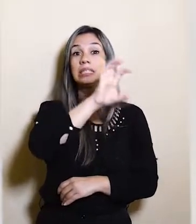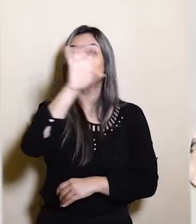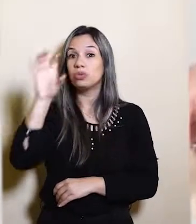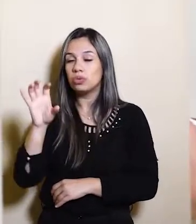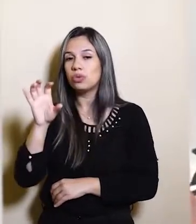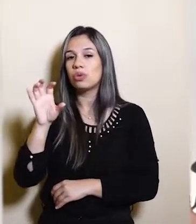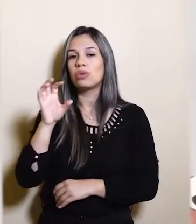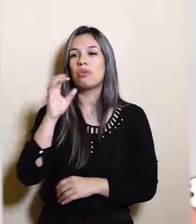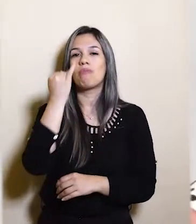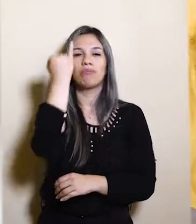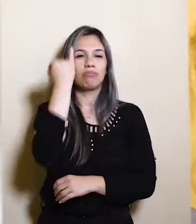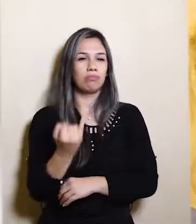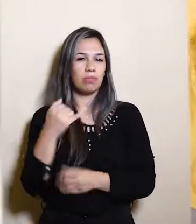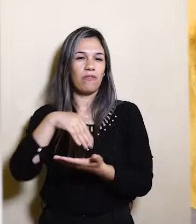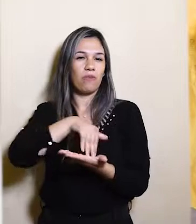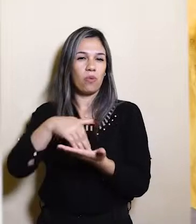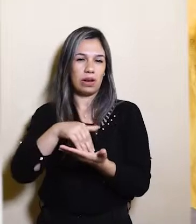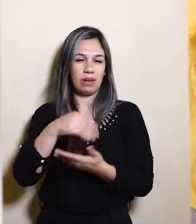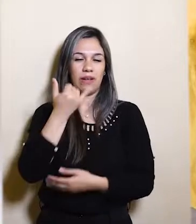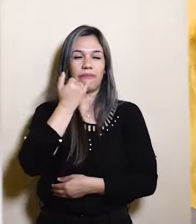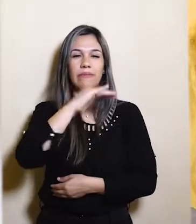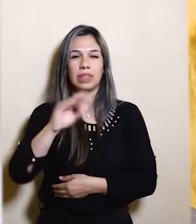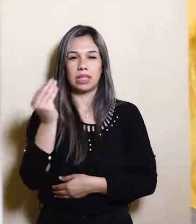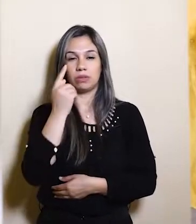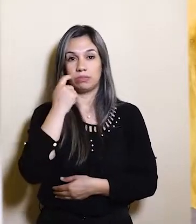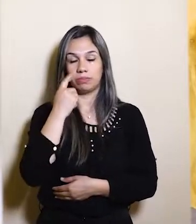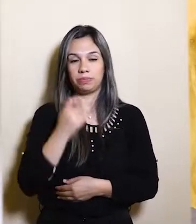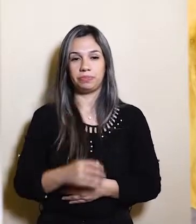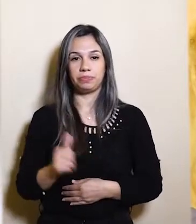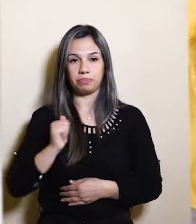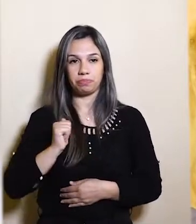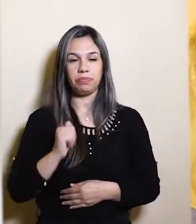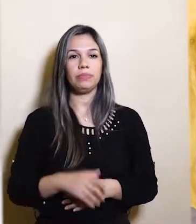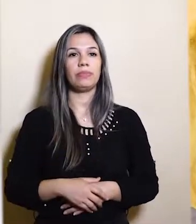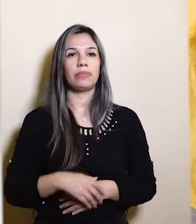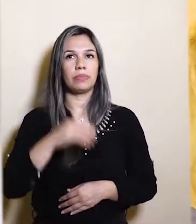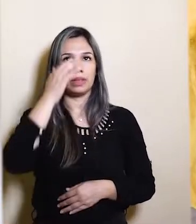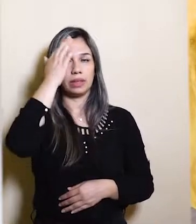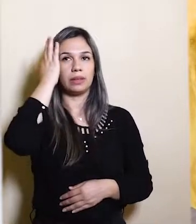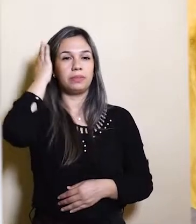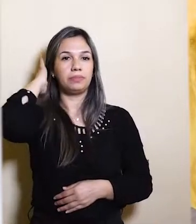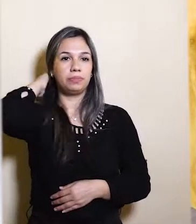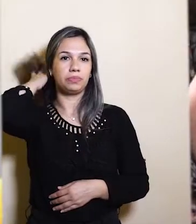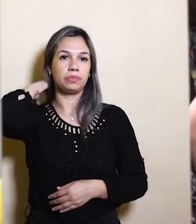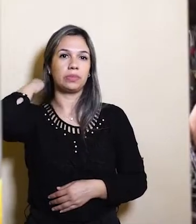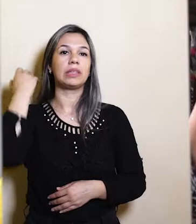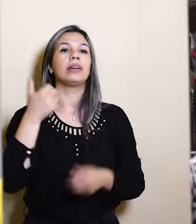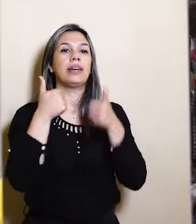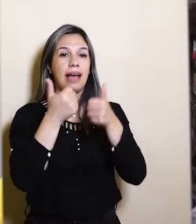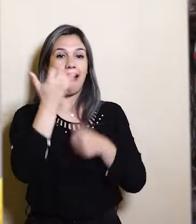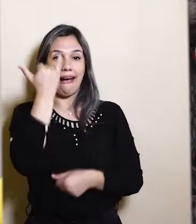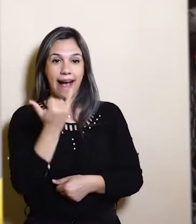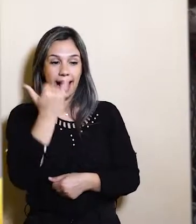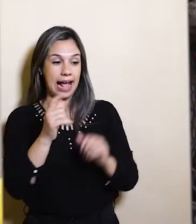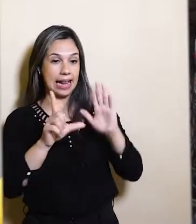estas situaciones de vulnerabilidad que se dan en nuestros niños y niñas? Sí, en efecto, Menchi. O sea, hay legislación, ¿no? Hay un marco